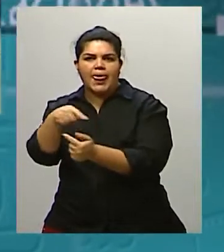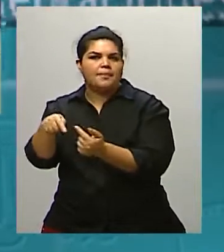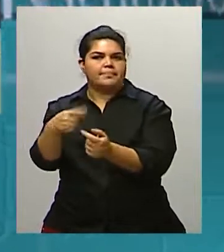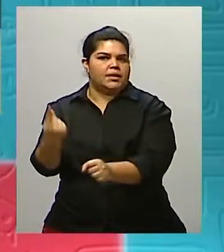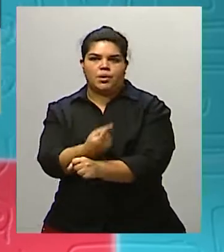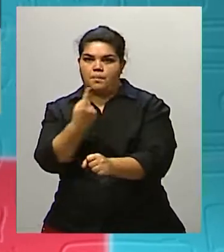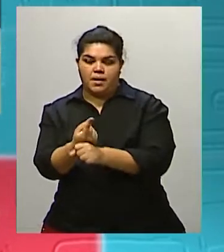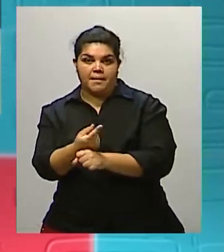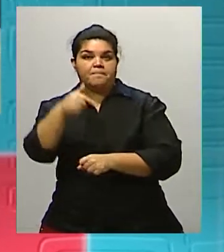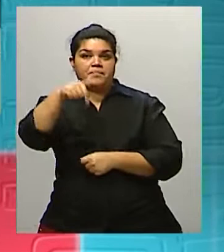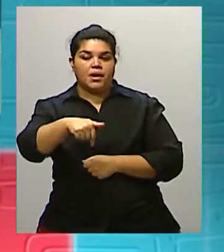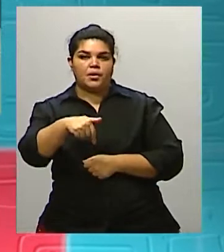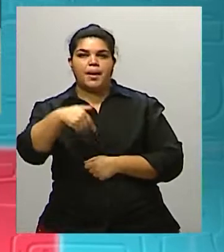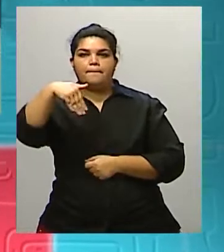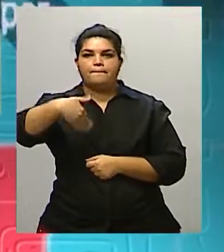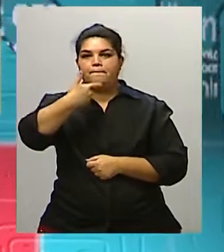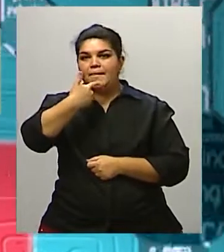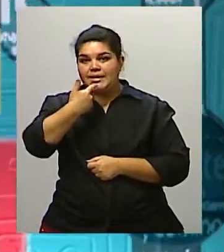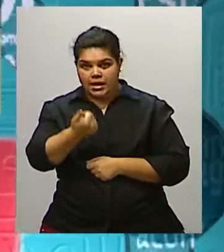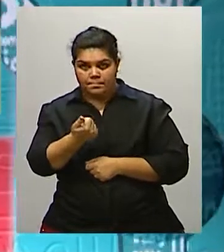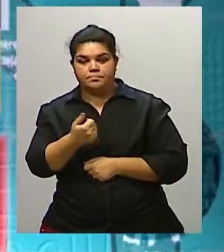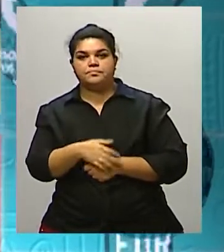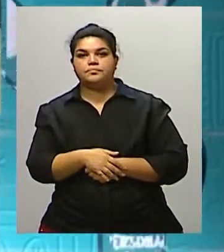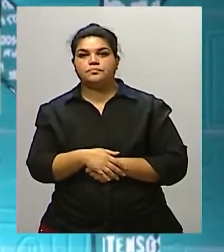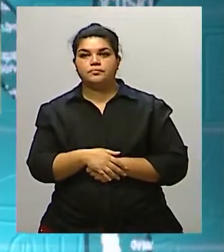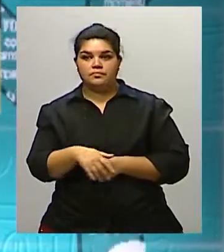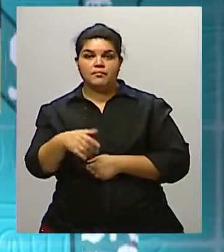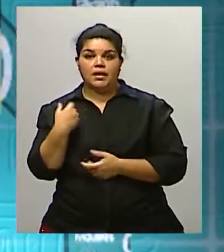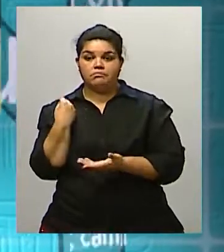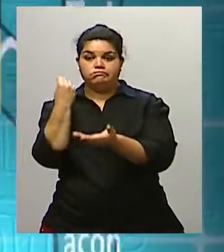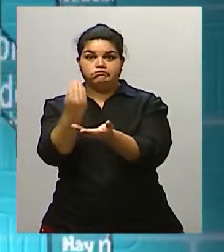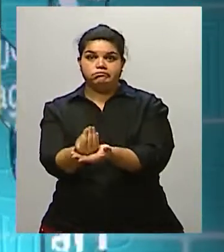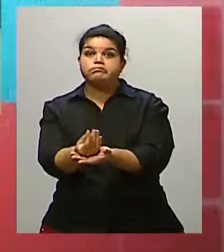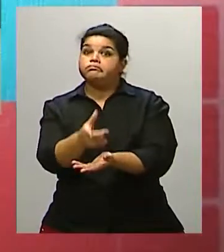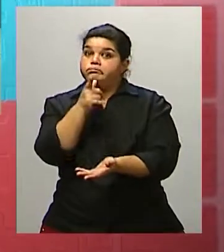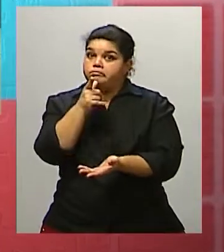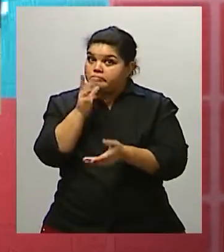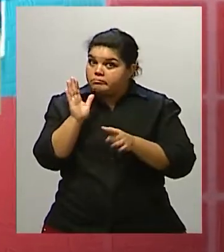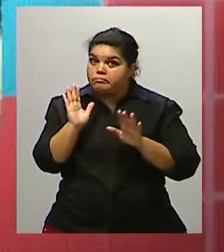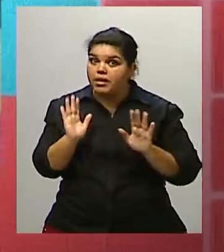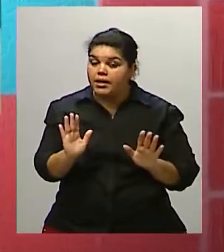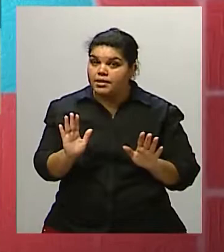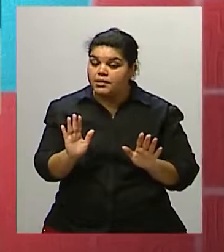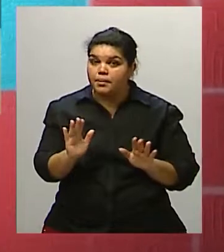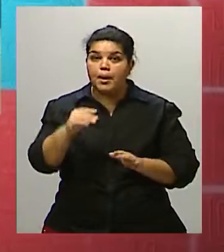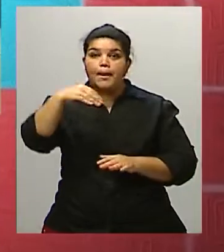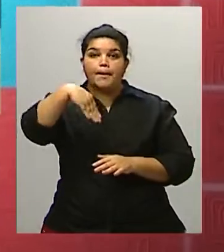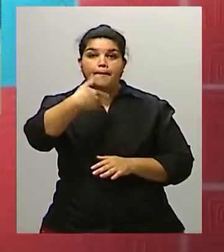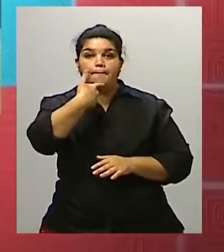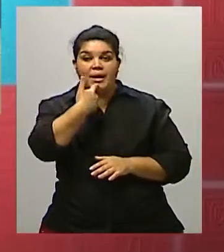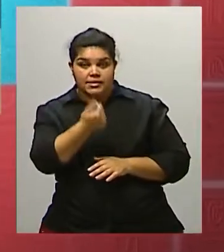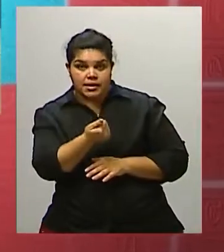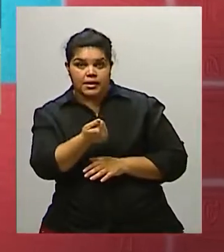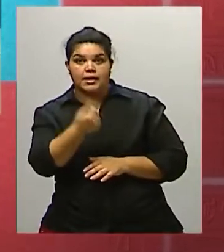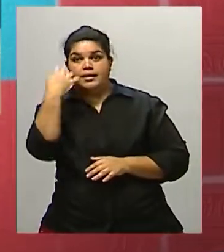Massa como el eje central en virtud de un acuerdo aparente entre Massa y